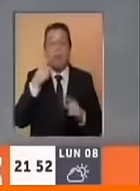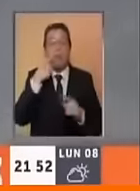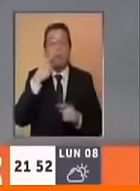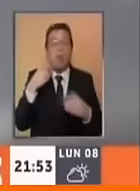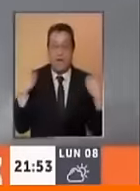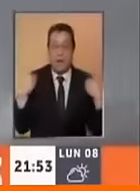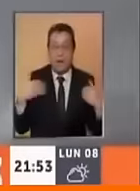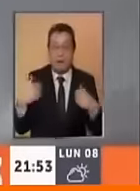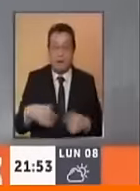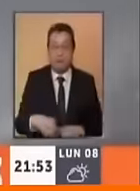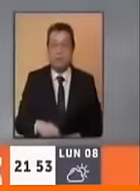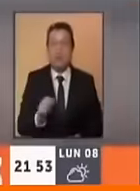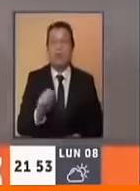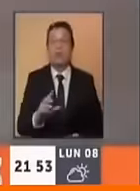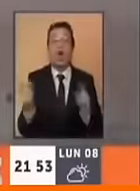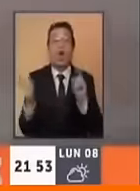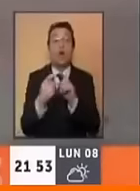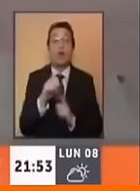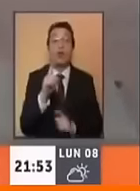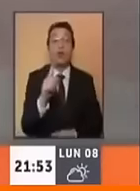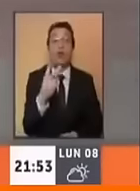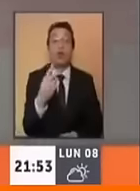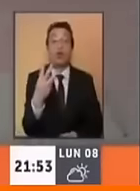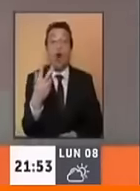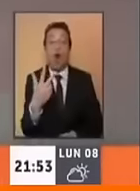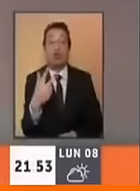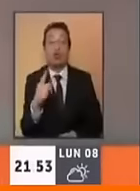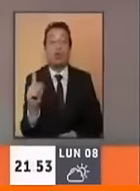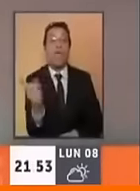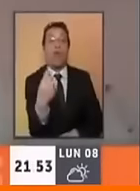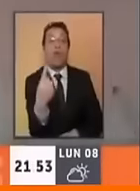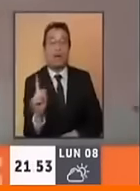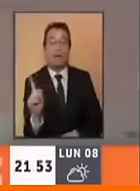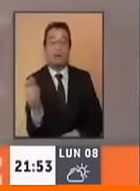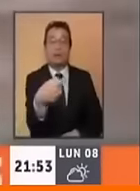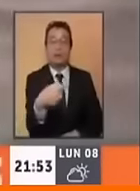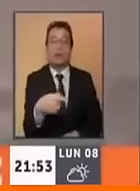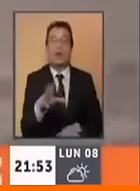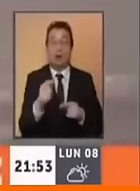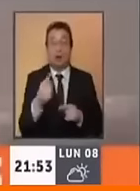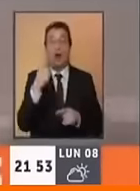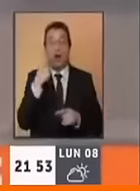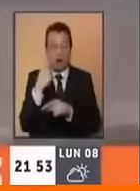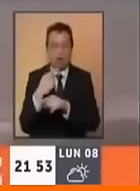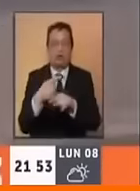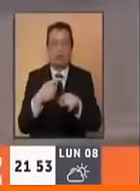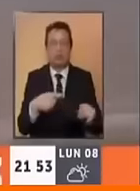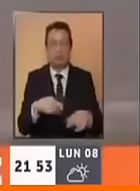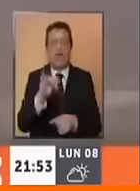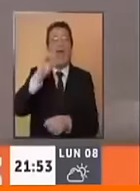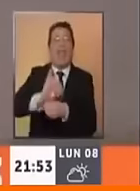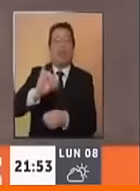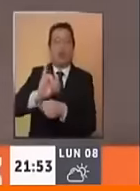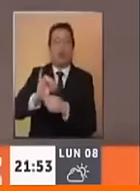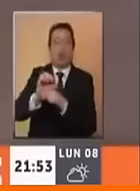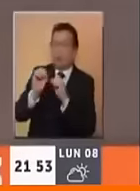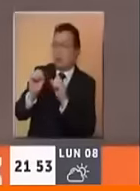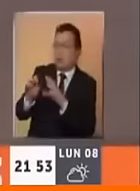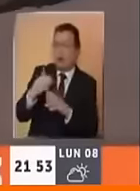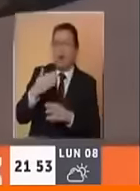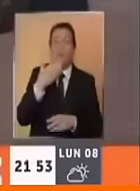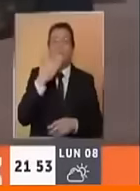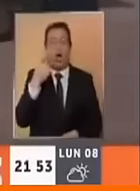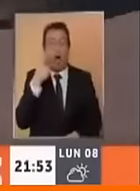Contacte 128,7, está a la vuelta. El teatro de operaciones es bastante conocido por los instructores, tanto que en buena parte